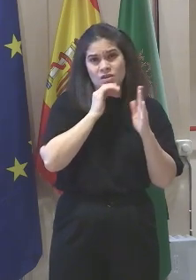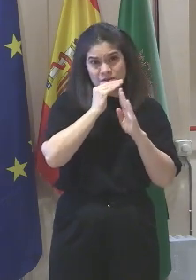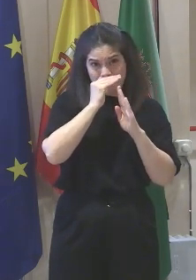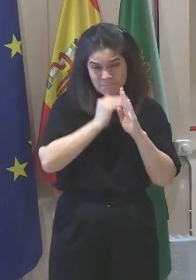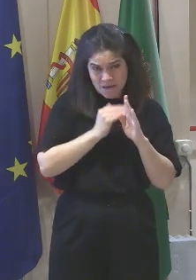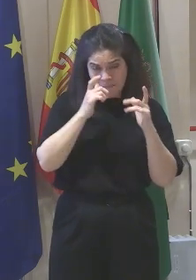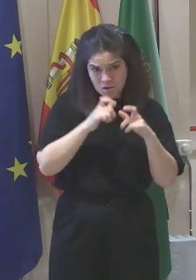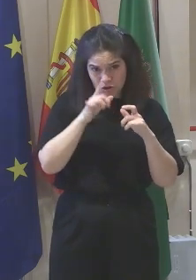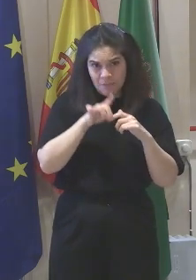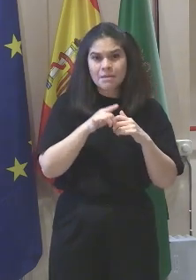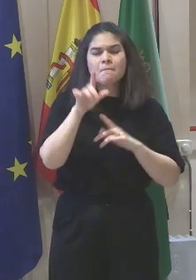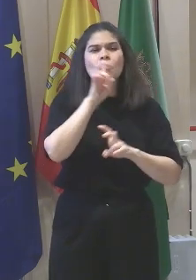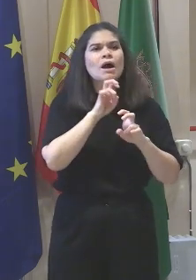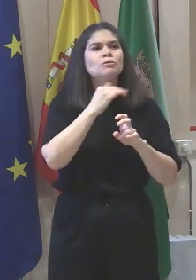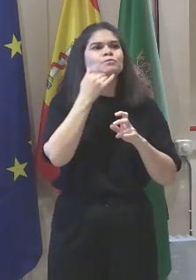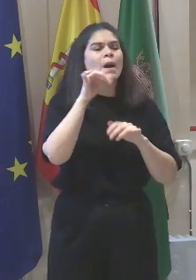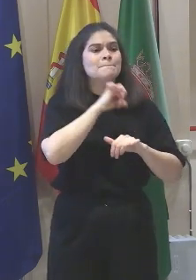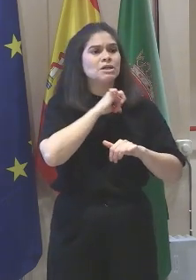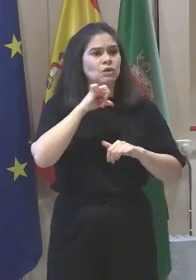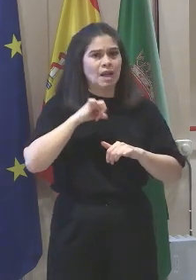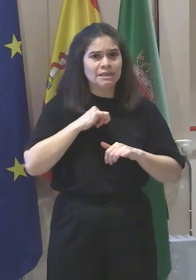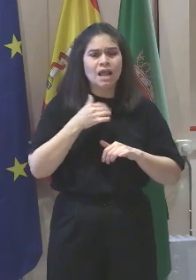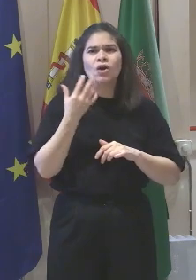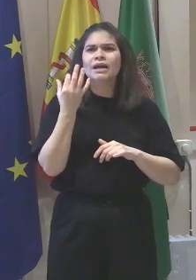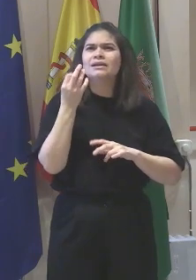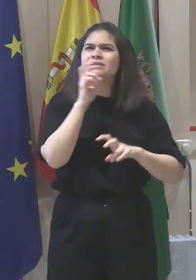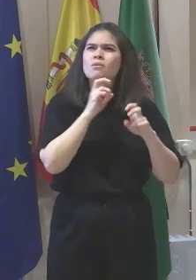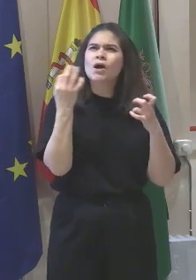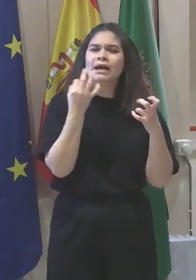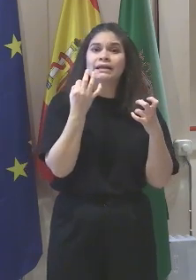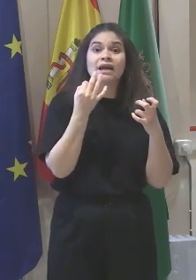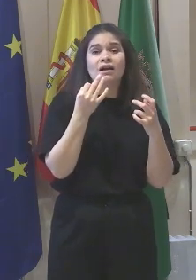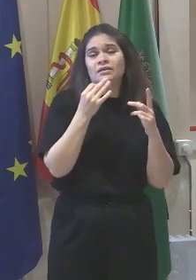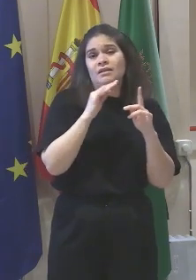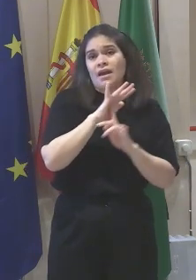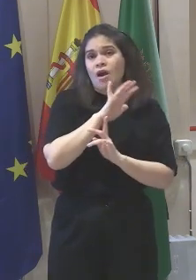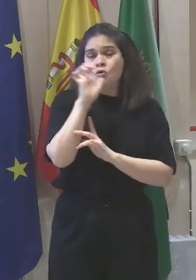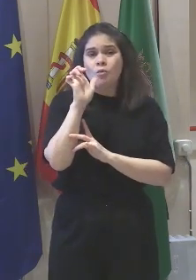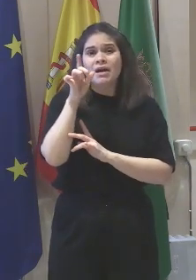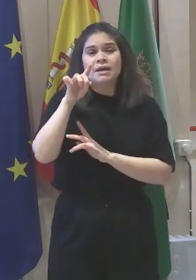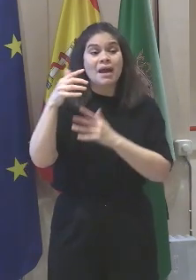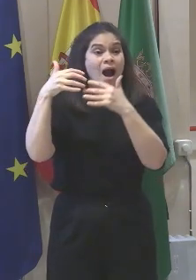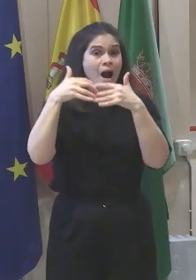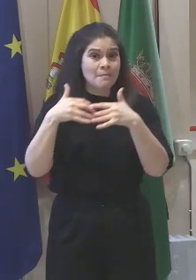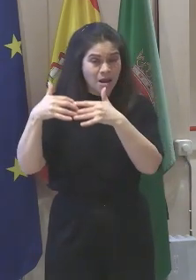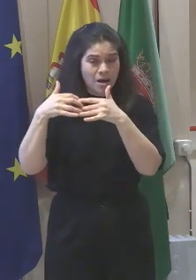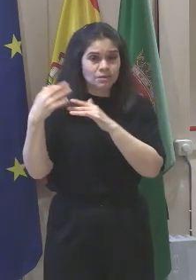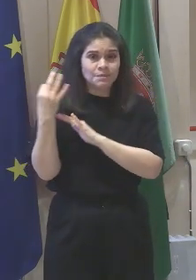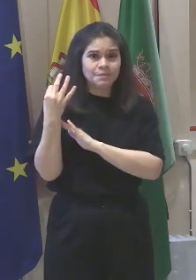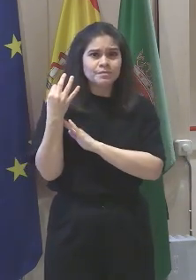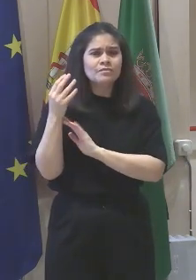una prevención personalizada. Lo que se está empezando a buscar a nivel europeo y sobre todo americano, pues es